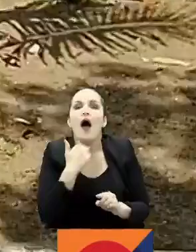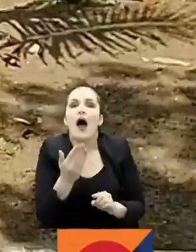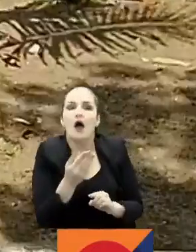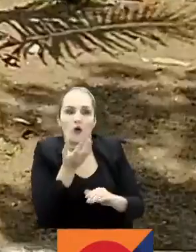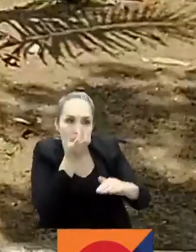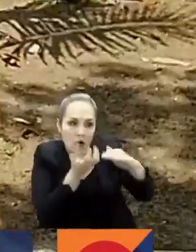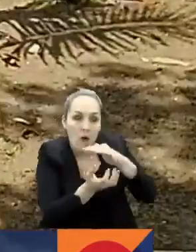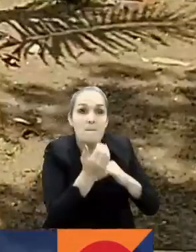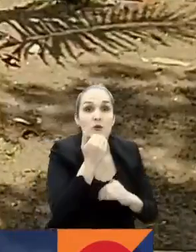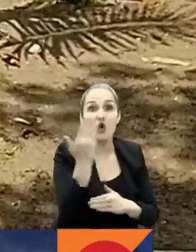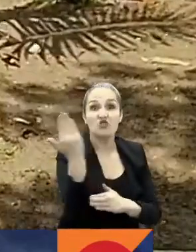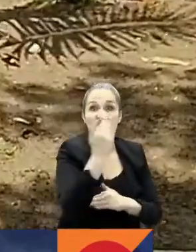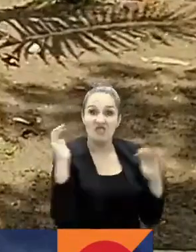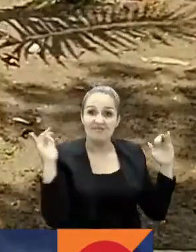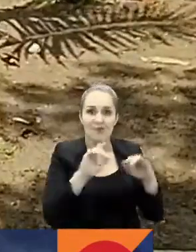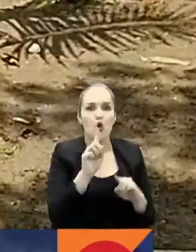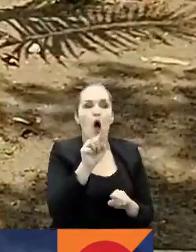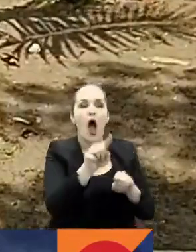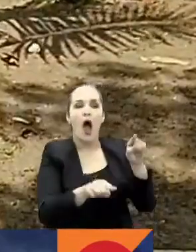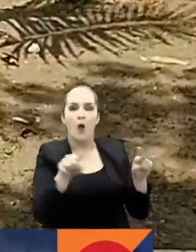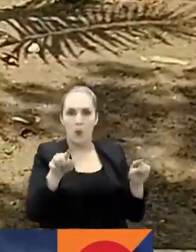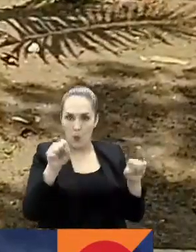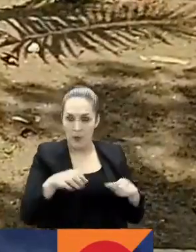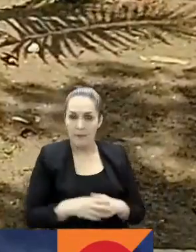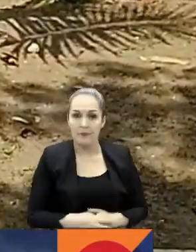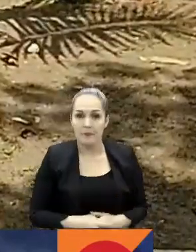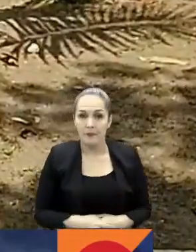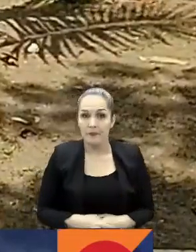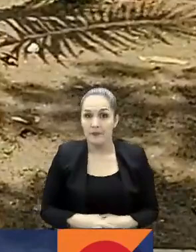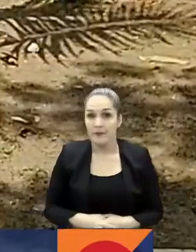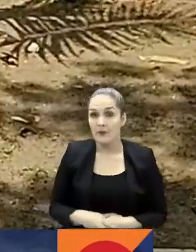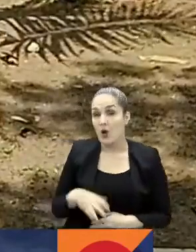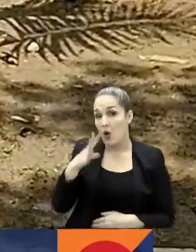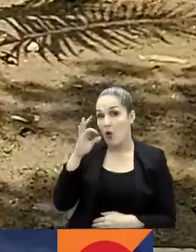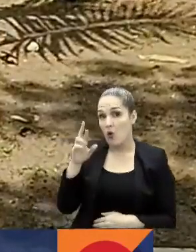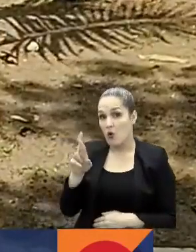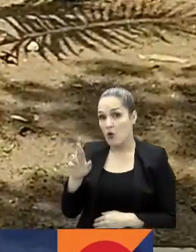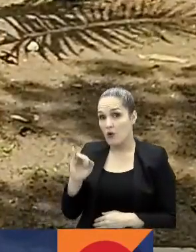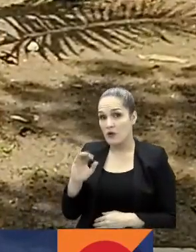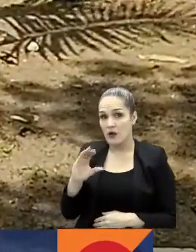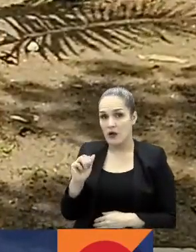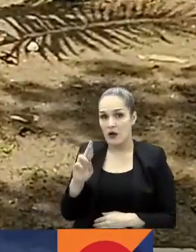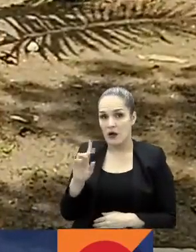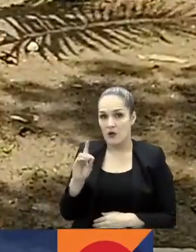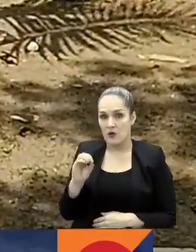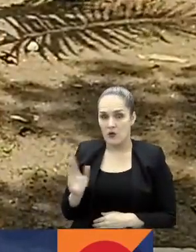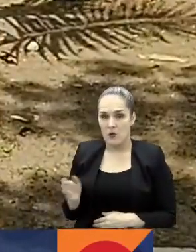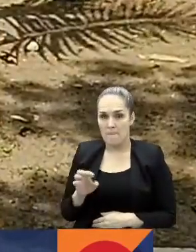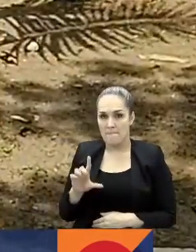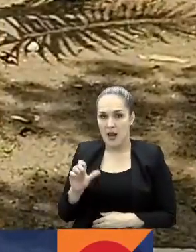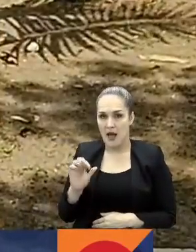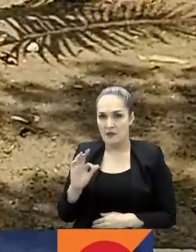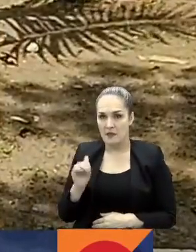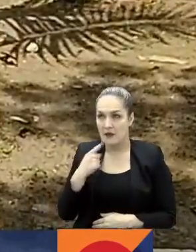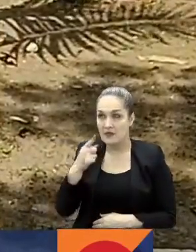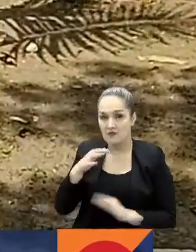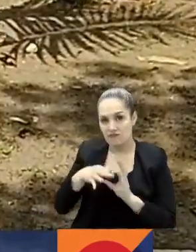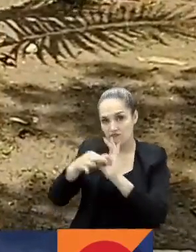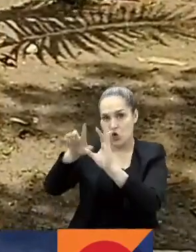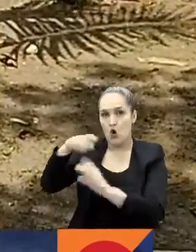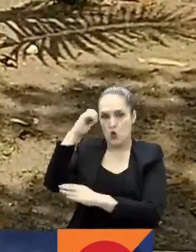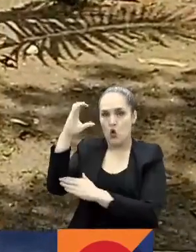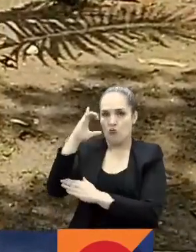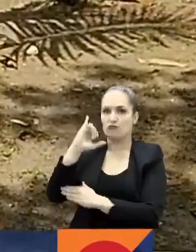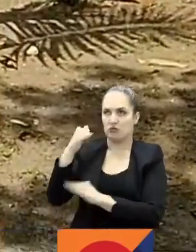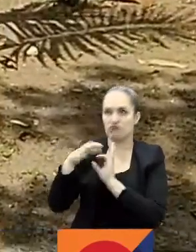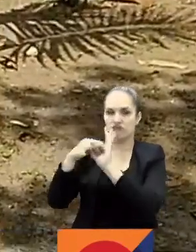cine. Ricardo Plata señaló que todo este trabajo se viene articulando con el gobierno nacional. Desde Barranquilla, Diana Ortega